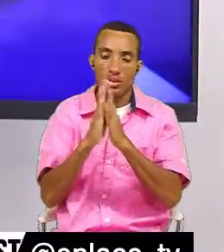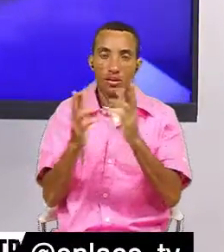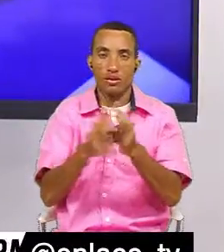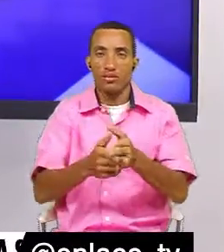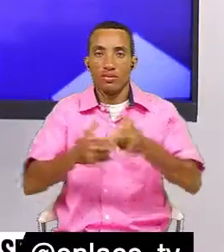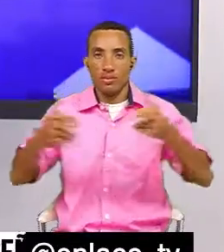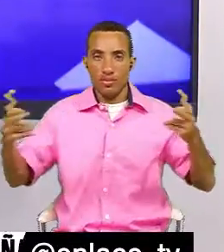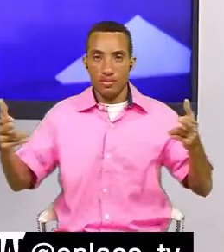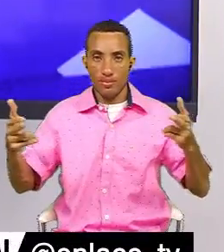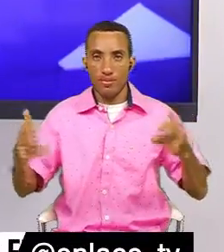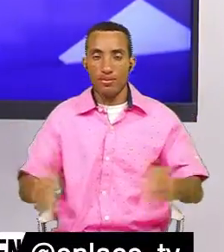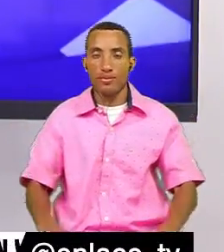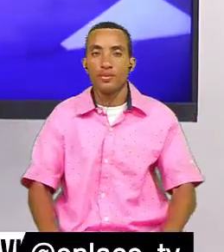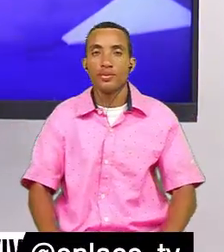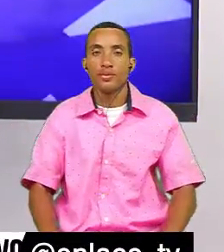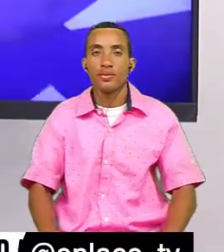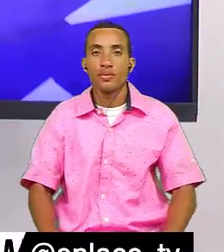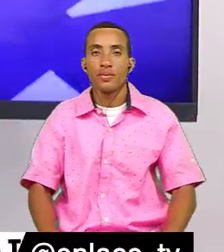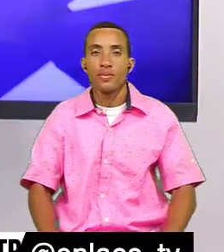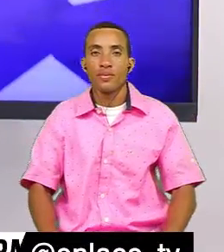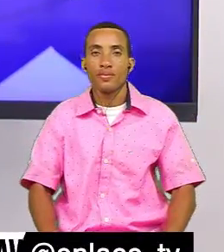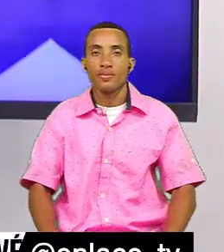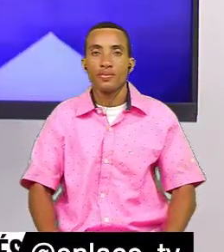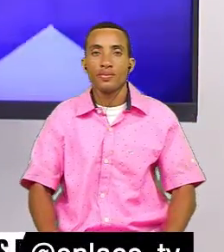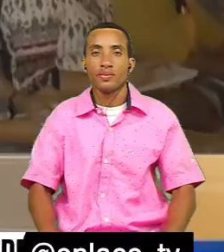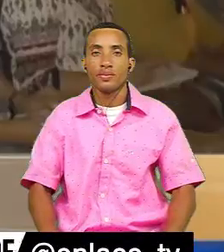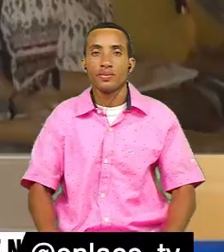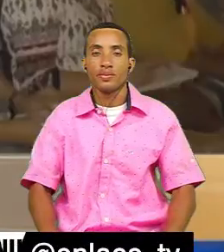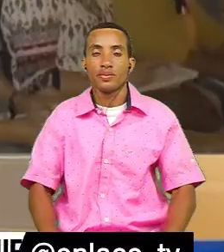desarrollando durante la presente emisión.